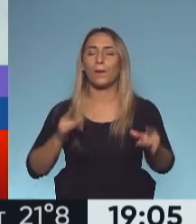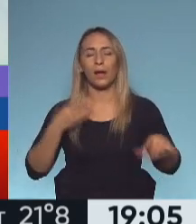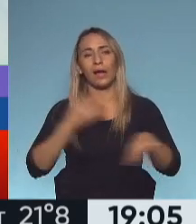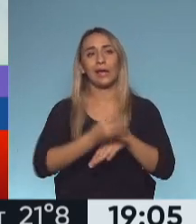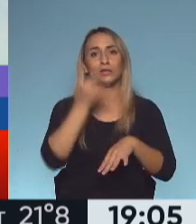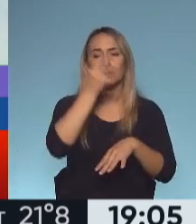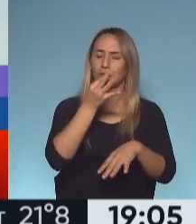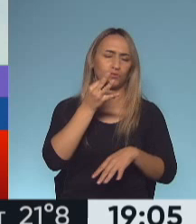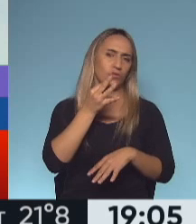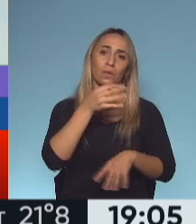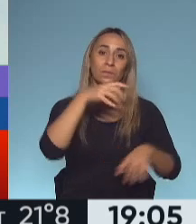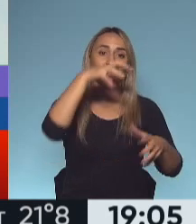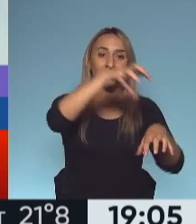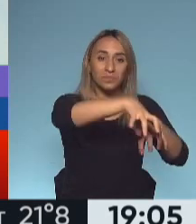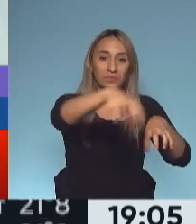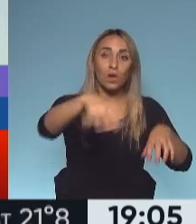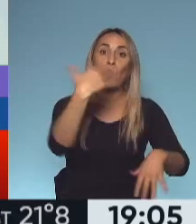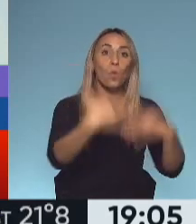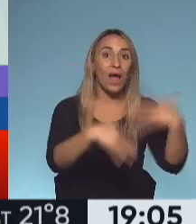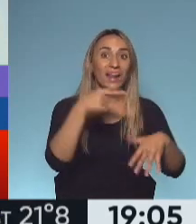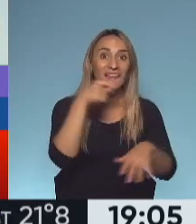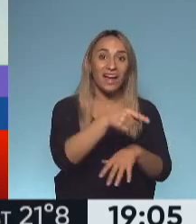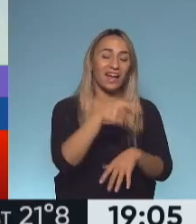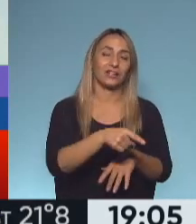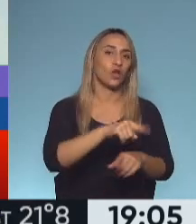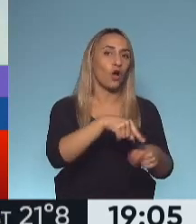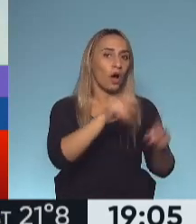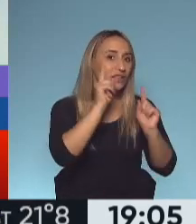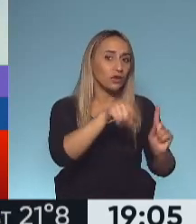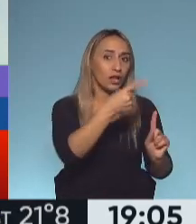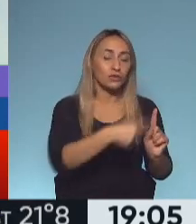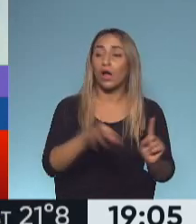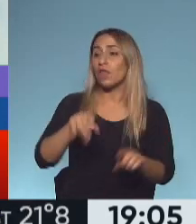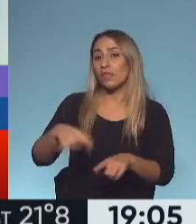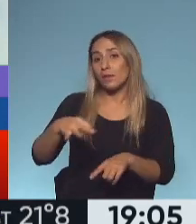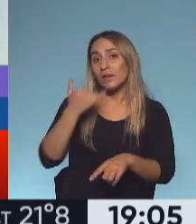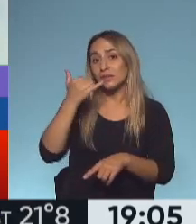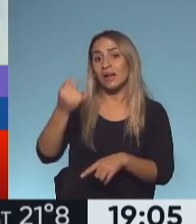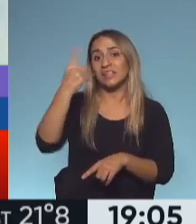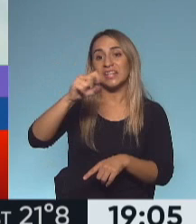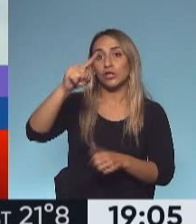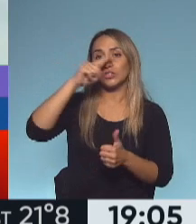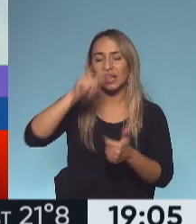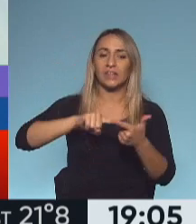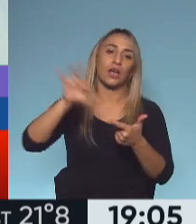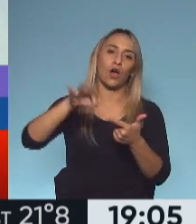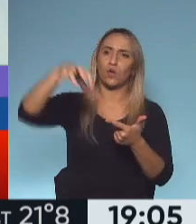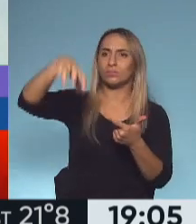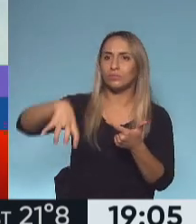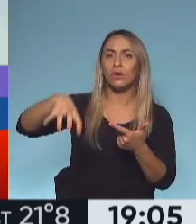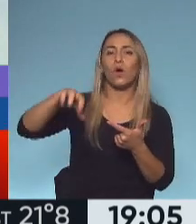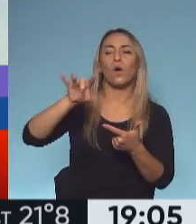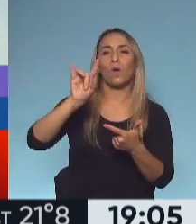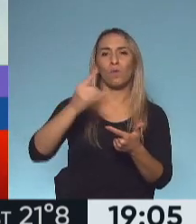eso. Tienen que acudir a las unidades de febriles, a los centros de ambulatorio, llamar al 107 y consultar dónde atenderse.